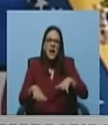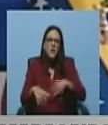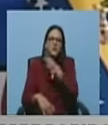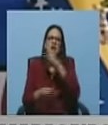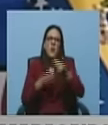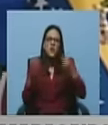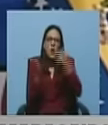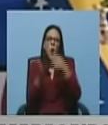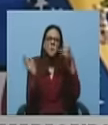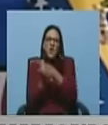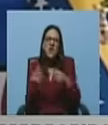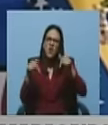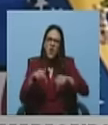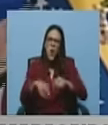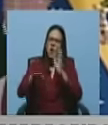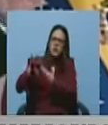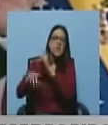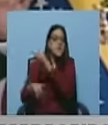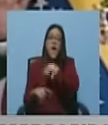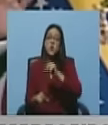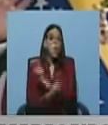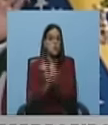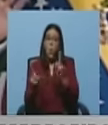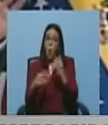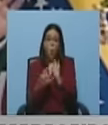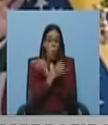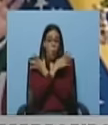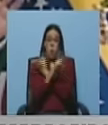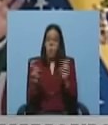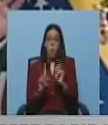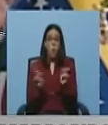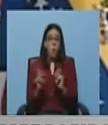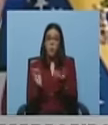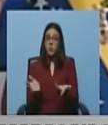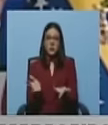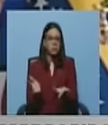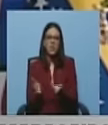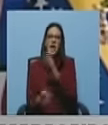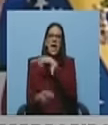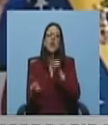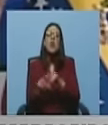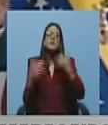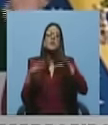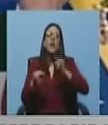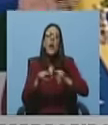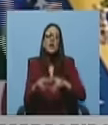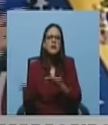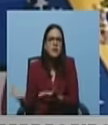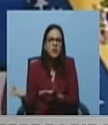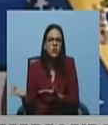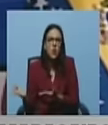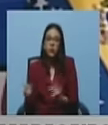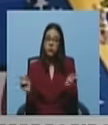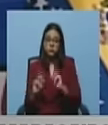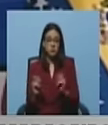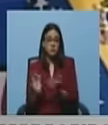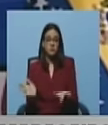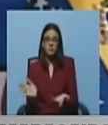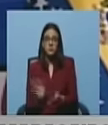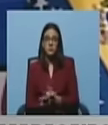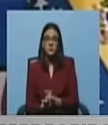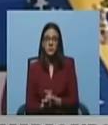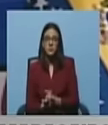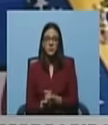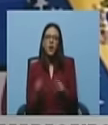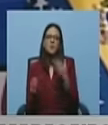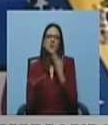golpe de Estado y tú le preguntas hoy, ninguno de ellos estuvo ahí. Son unos niños recién nacidos.